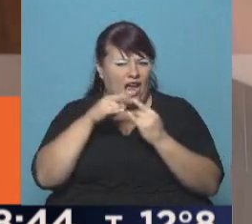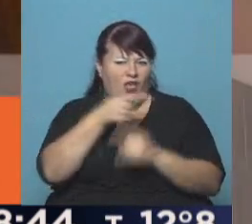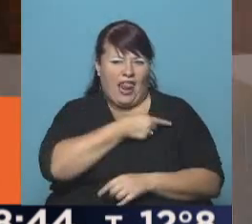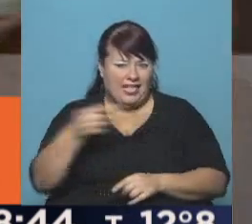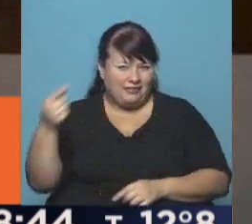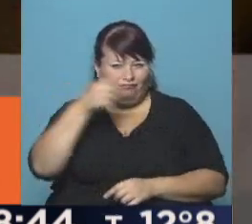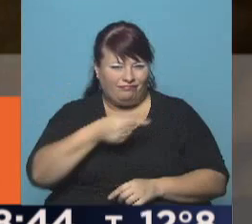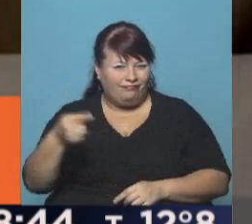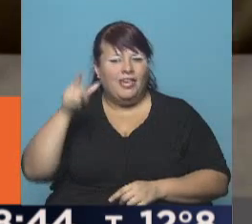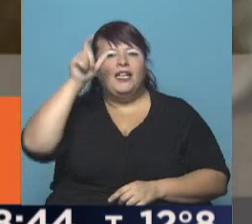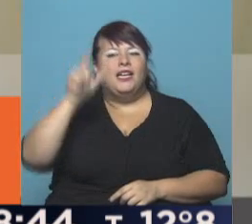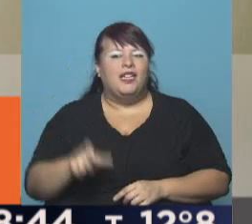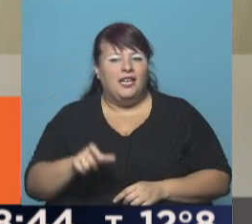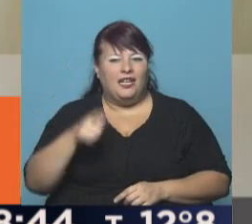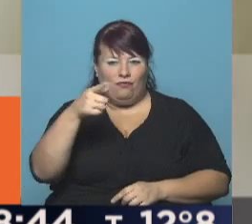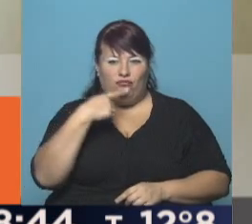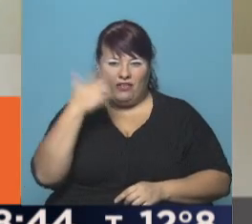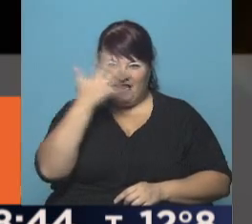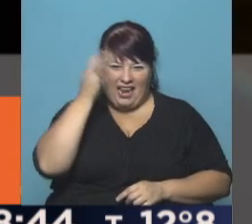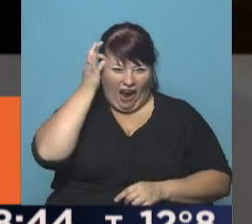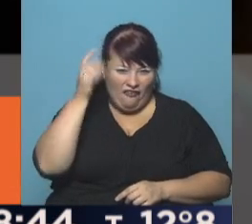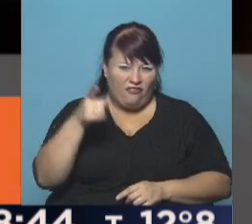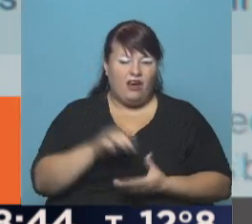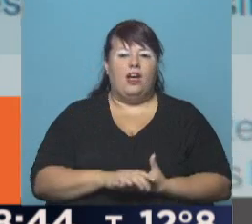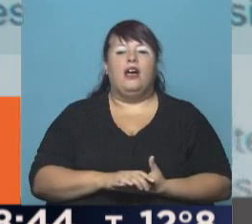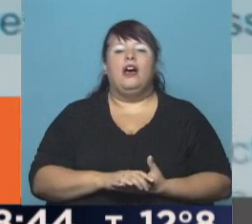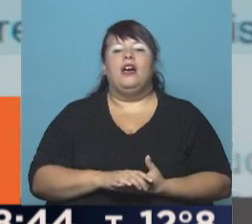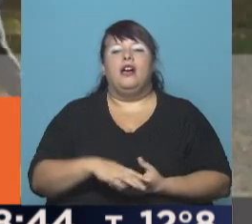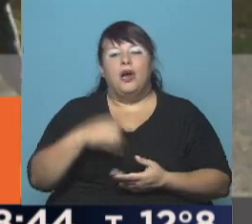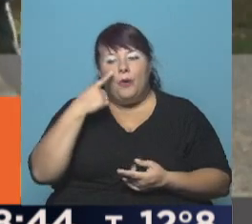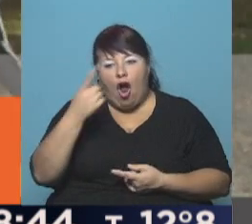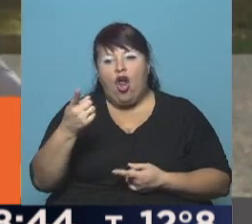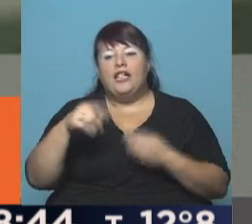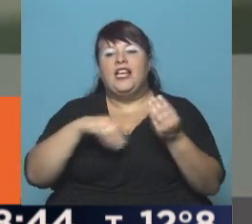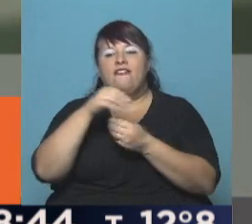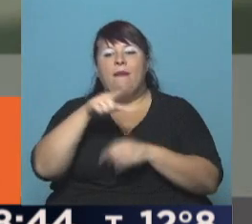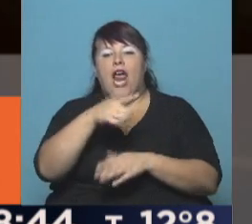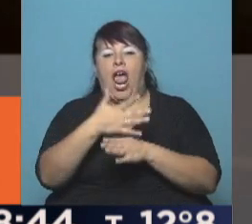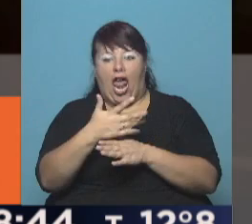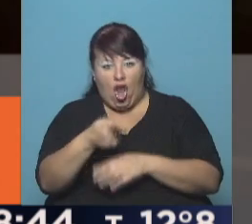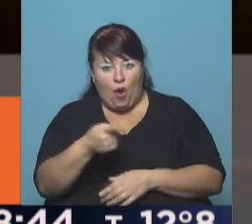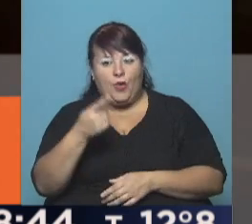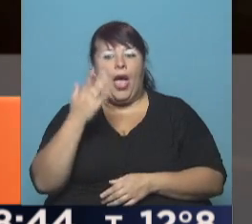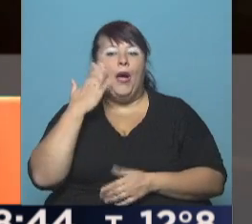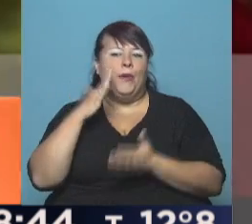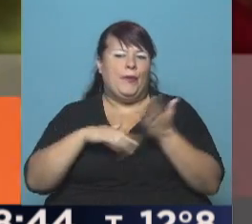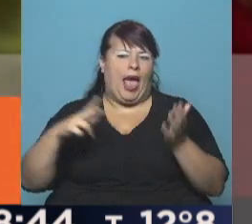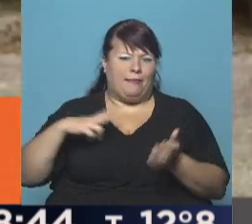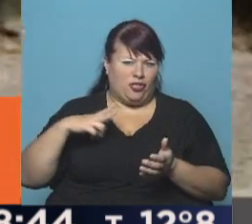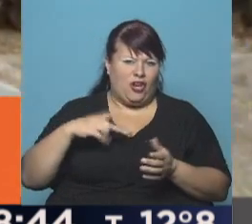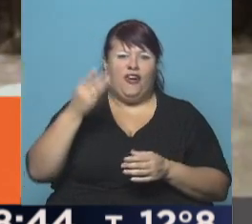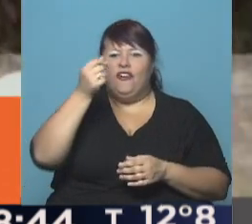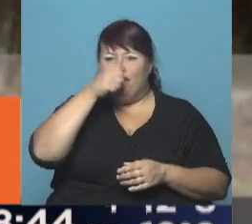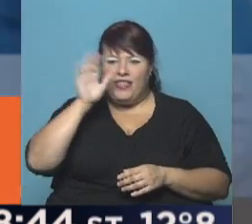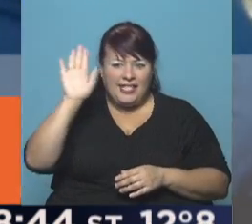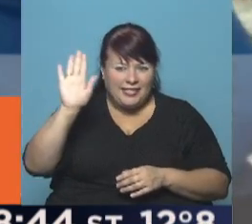las semanas. El protagonista es ese chico afroamericano que va a conocer a la familia de su novia, blanca y millonaria. Van a pasar un fin